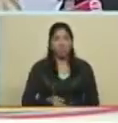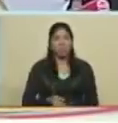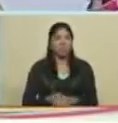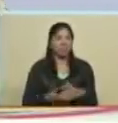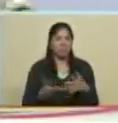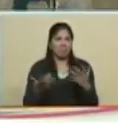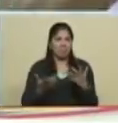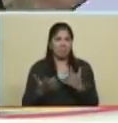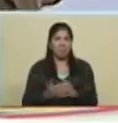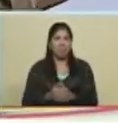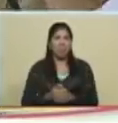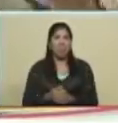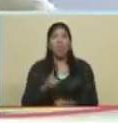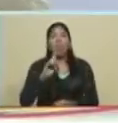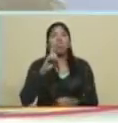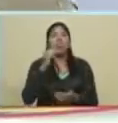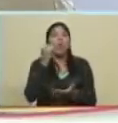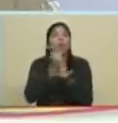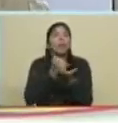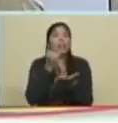es no inscribirse